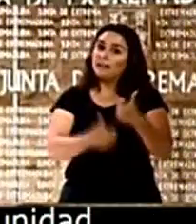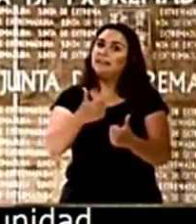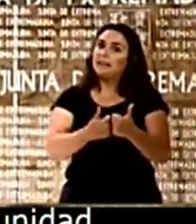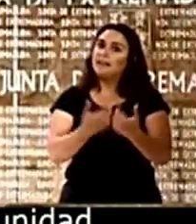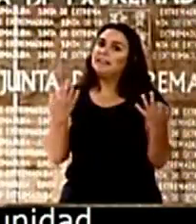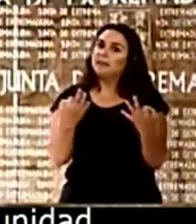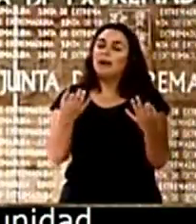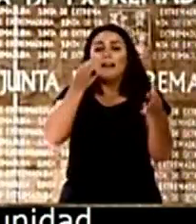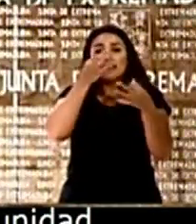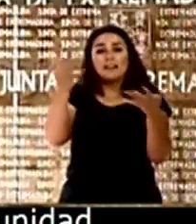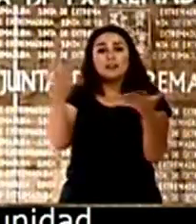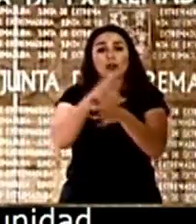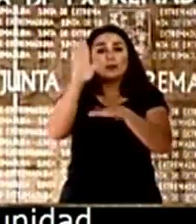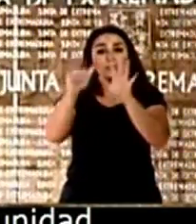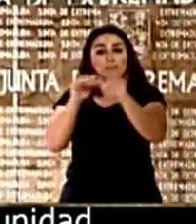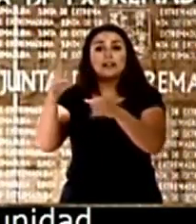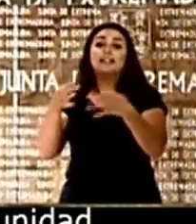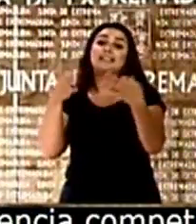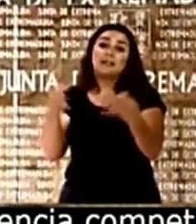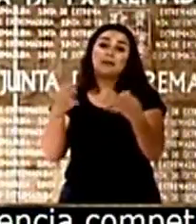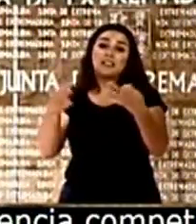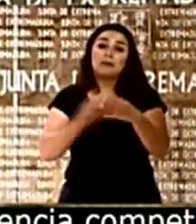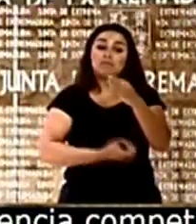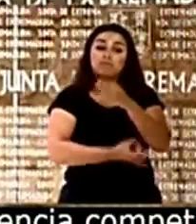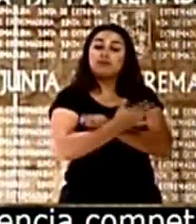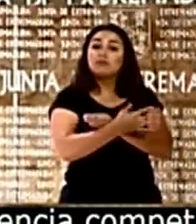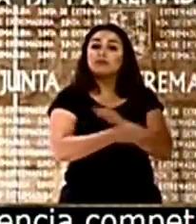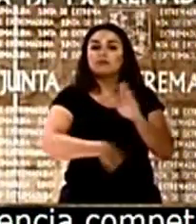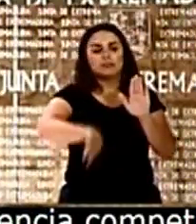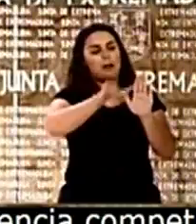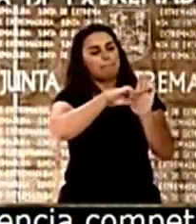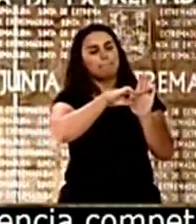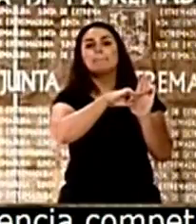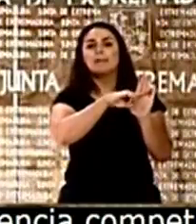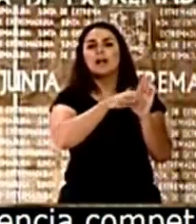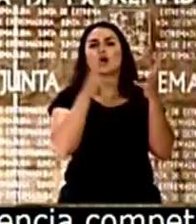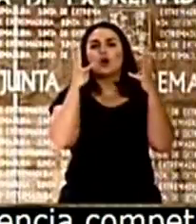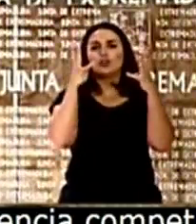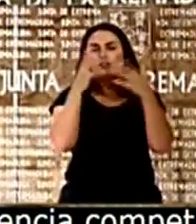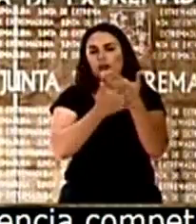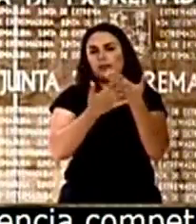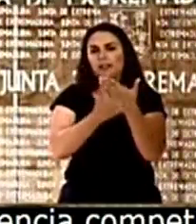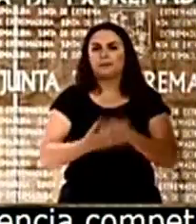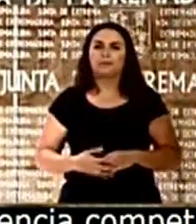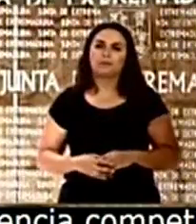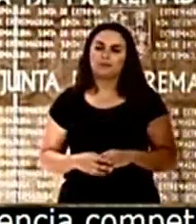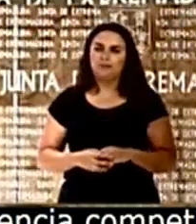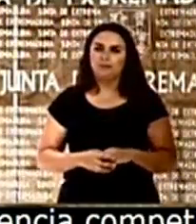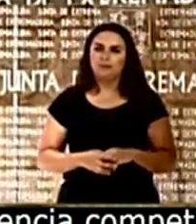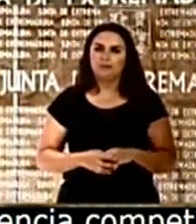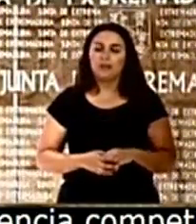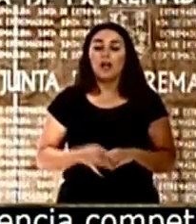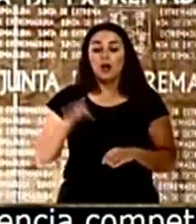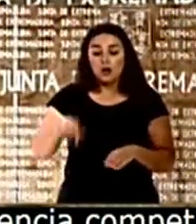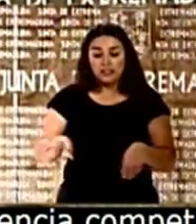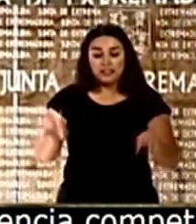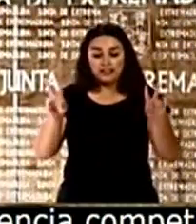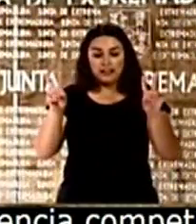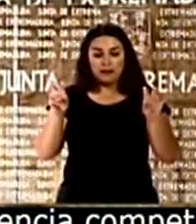los detalles sobre la convocatoria, como siempre, en la reseña del Consejo de Gobierno. Traemos hoy en